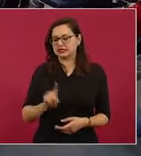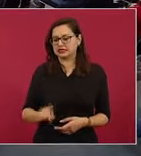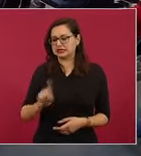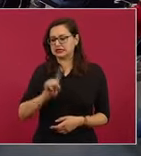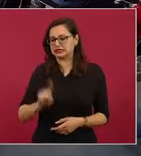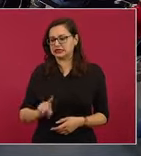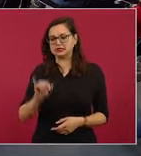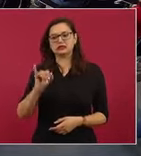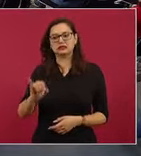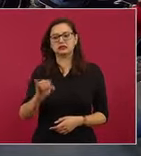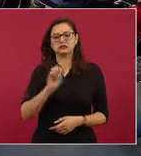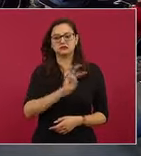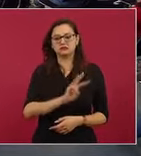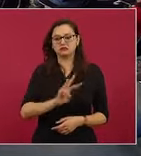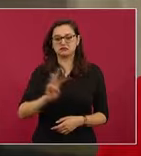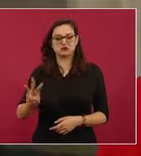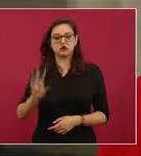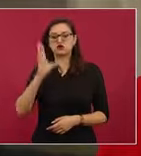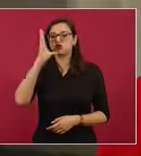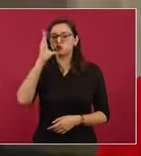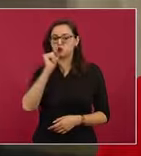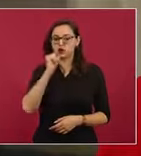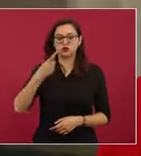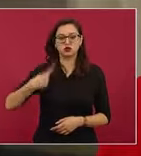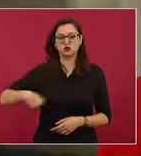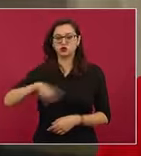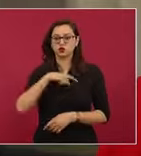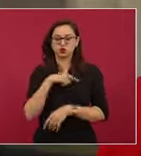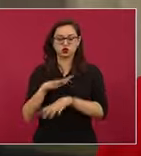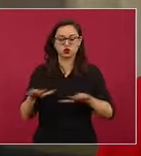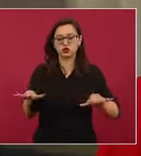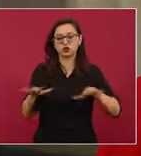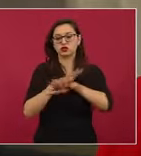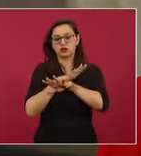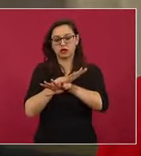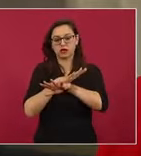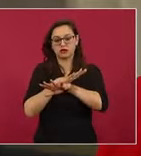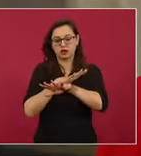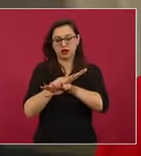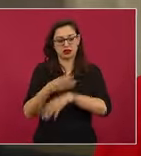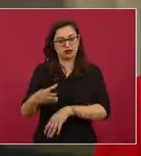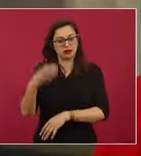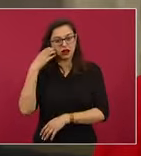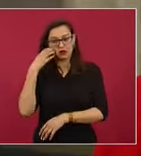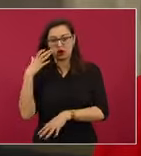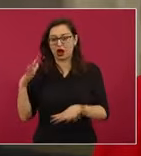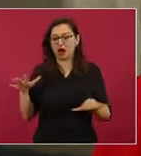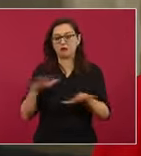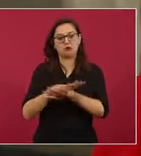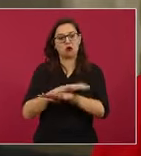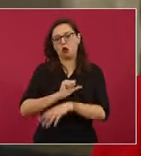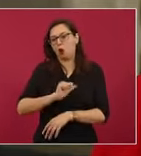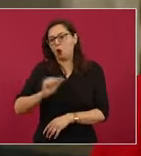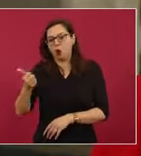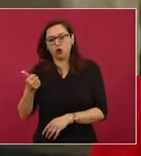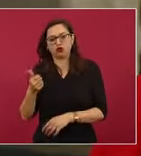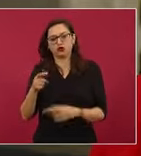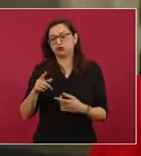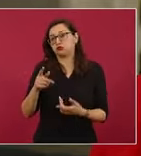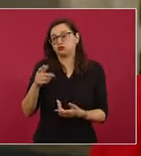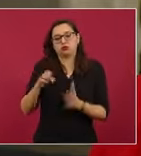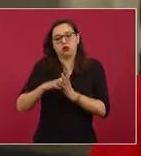no se podía entrar al portal, cambiamos los datos en el teléfono y cualquiera de aquí lo puede revisar, se cambia a